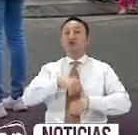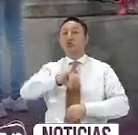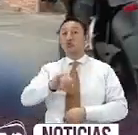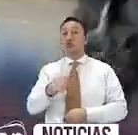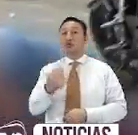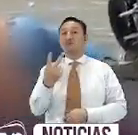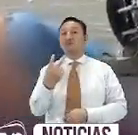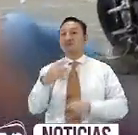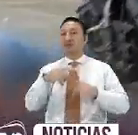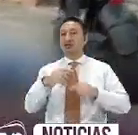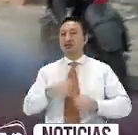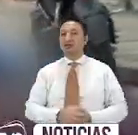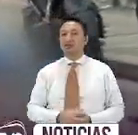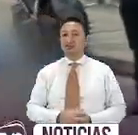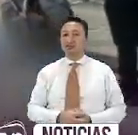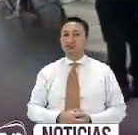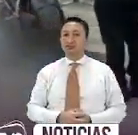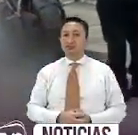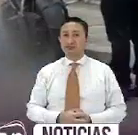jueves.